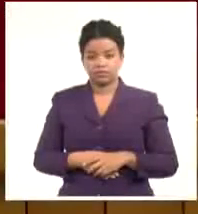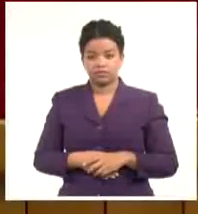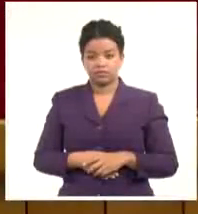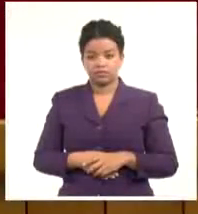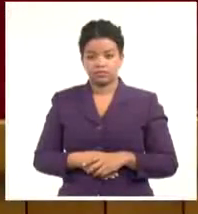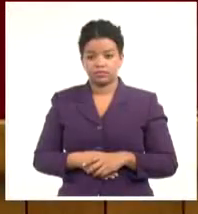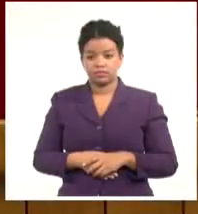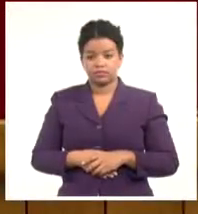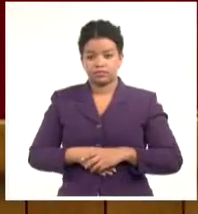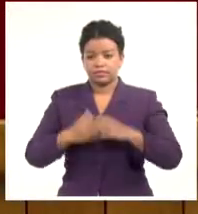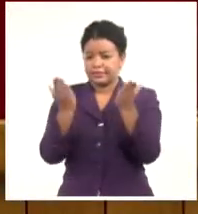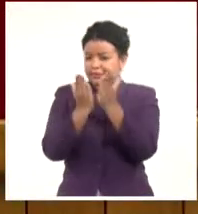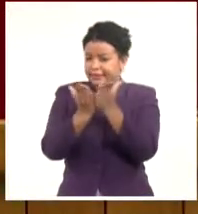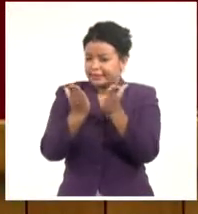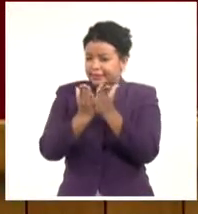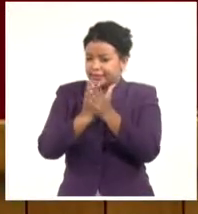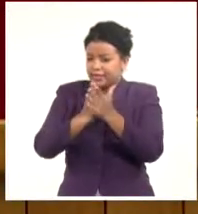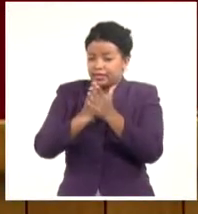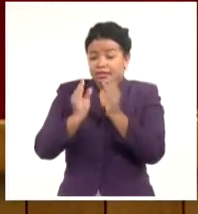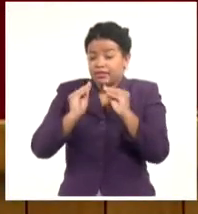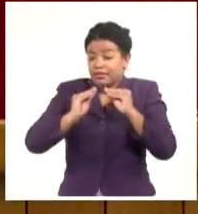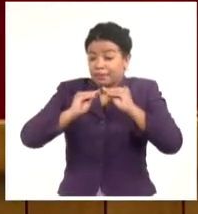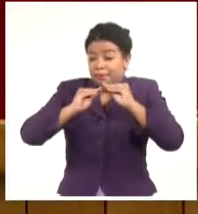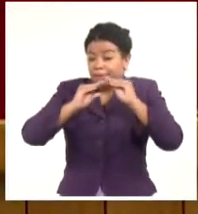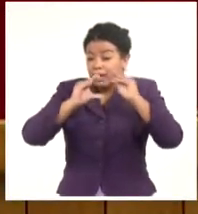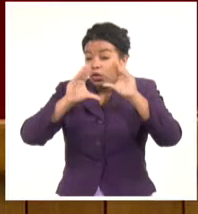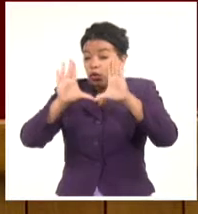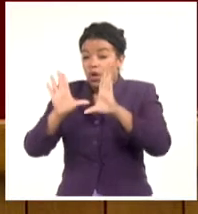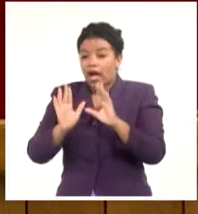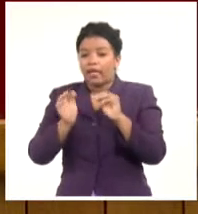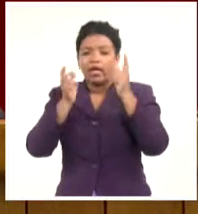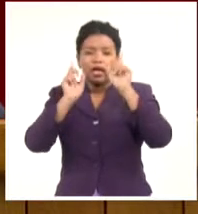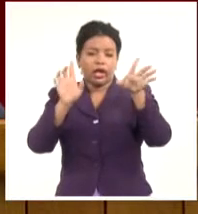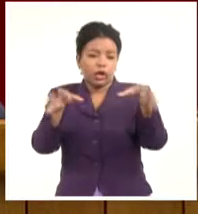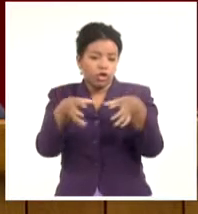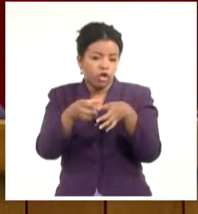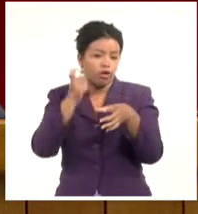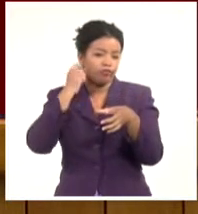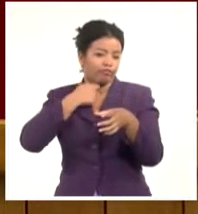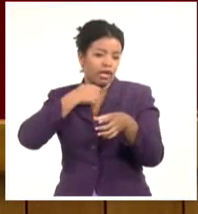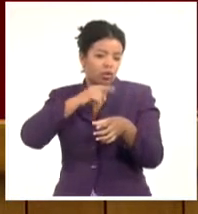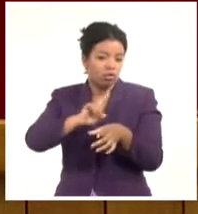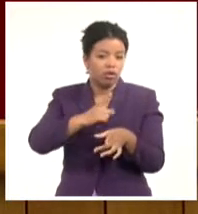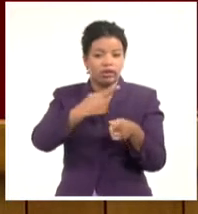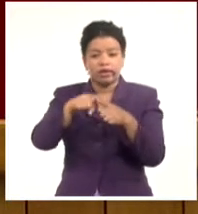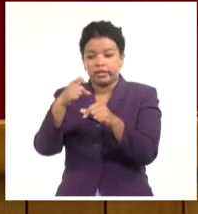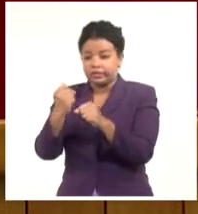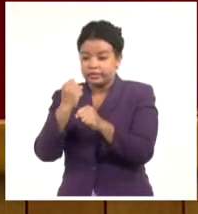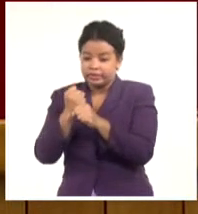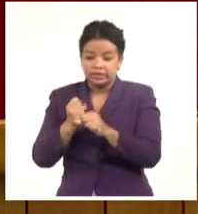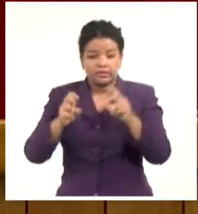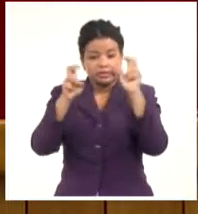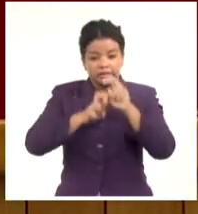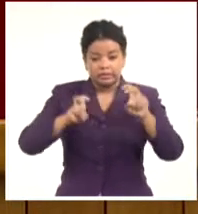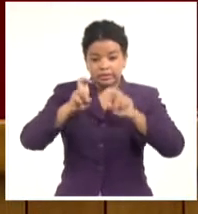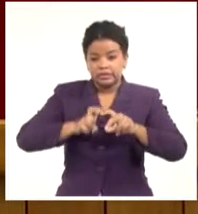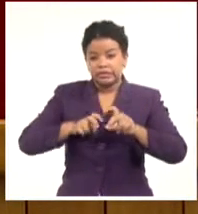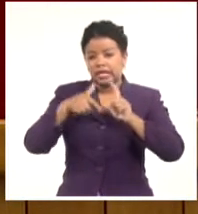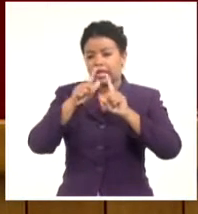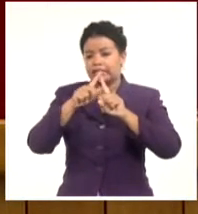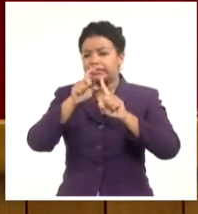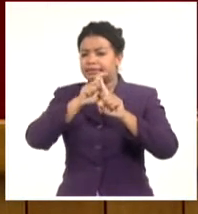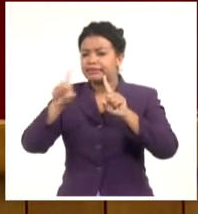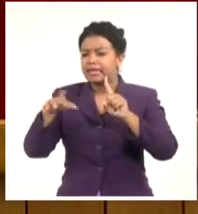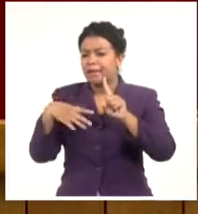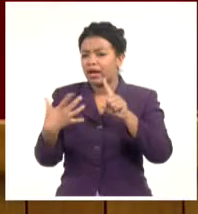Estudiando en las madrugadas, entre dos congresos, y lo más importante, investigando un tema conectado